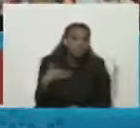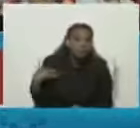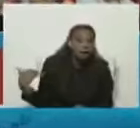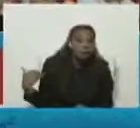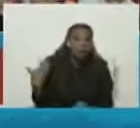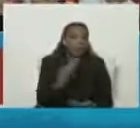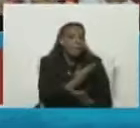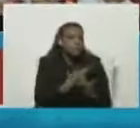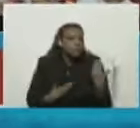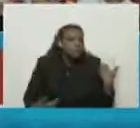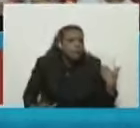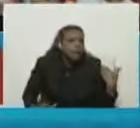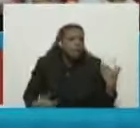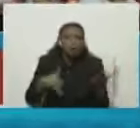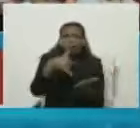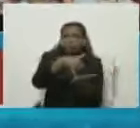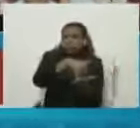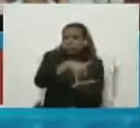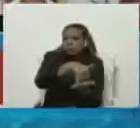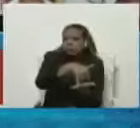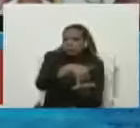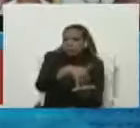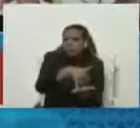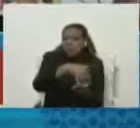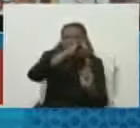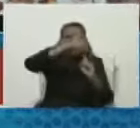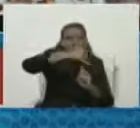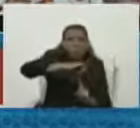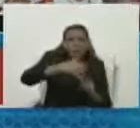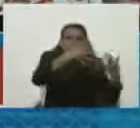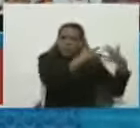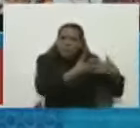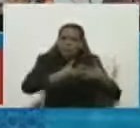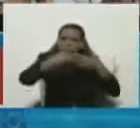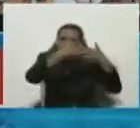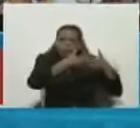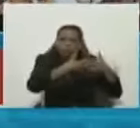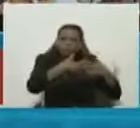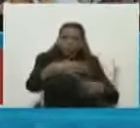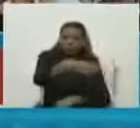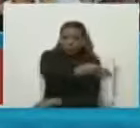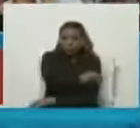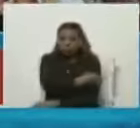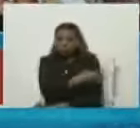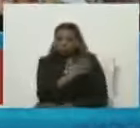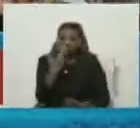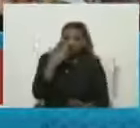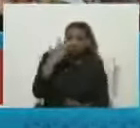un presidente pataruco, títere de la oligarquía de sangre azul.